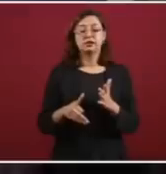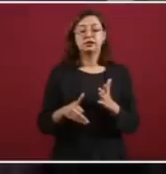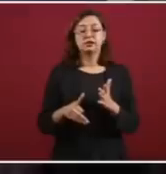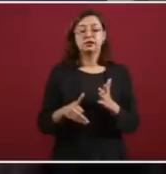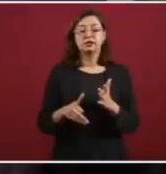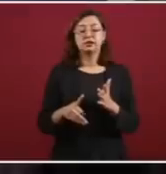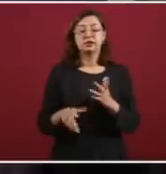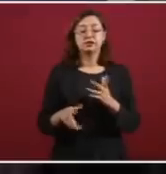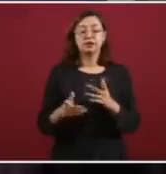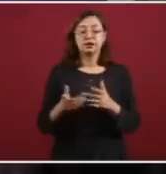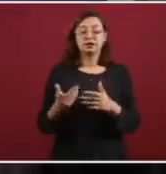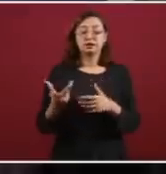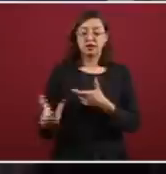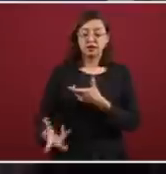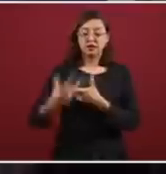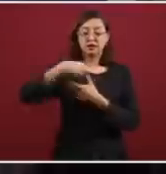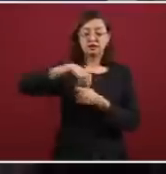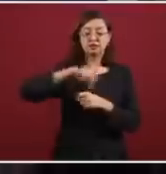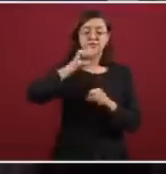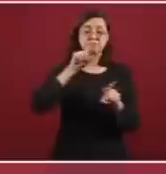las prepas